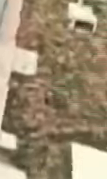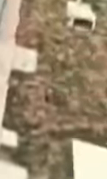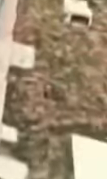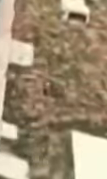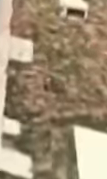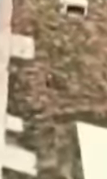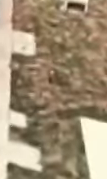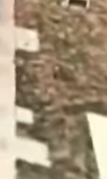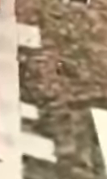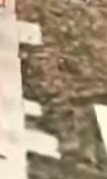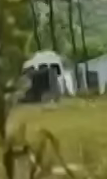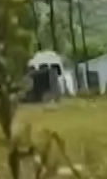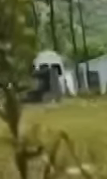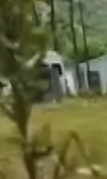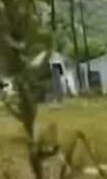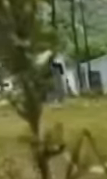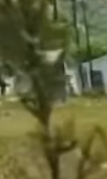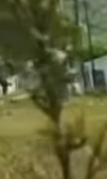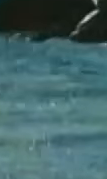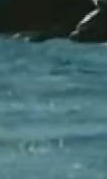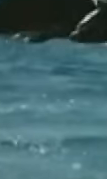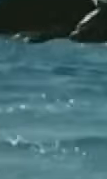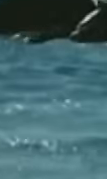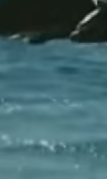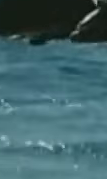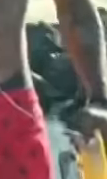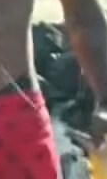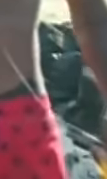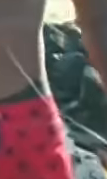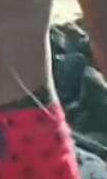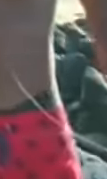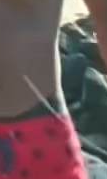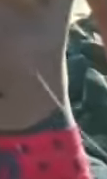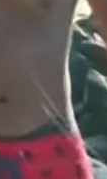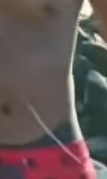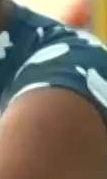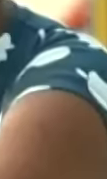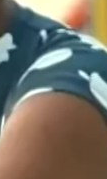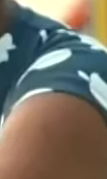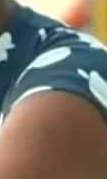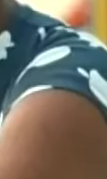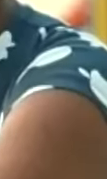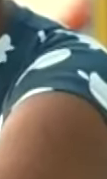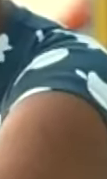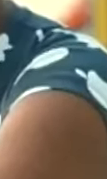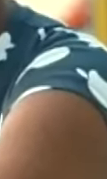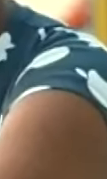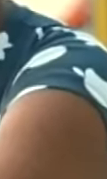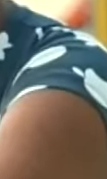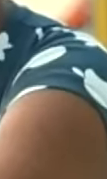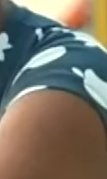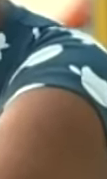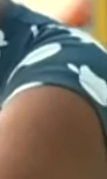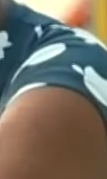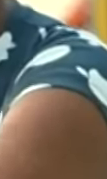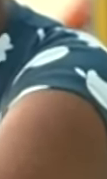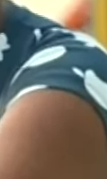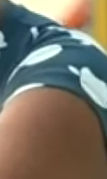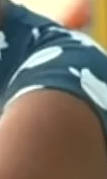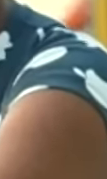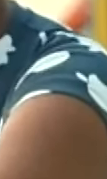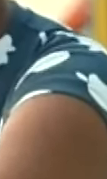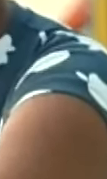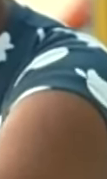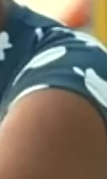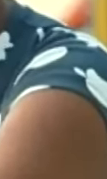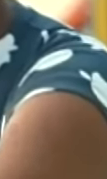cada visita renueva el espíritu y fortalece la unión familiar. Hay gente que pasa y me pregunta, mira, ¿y esto